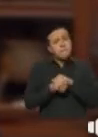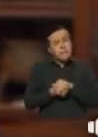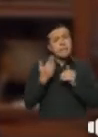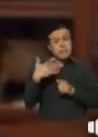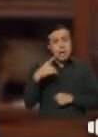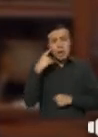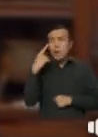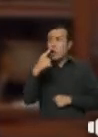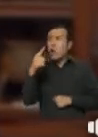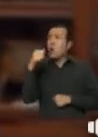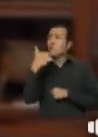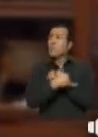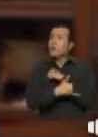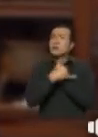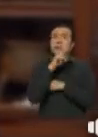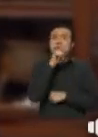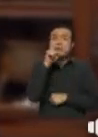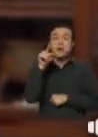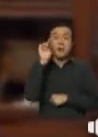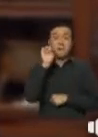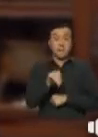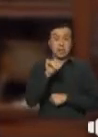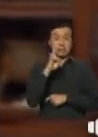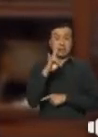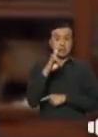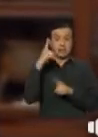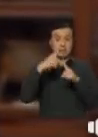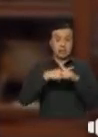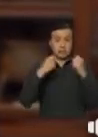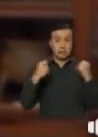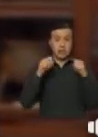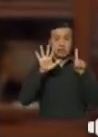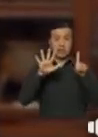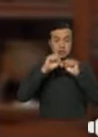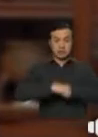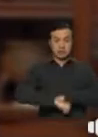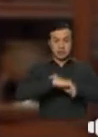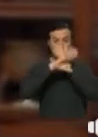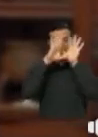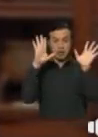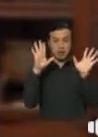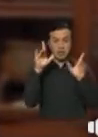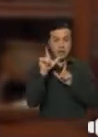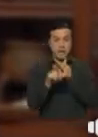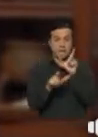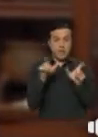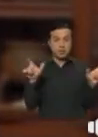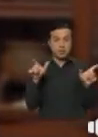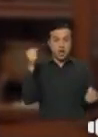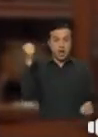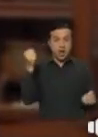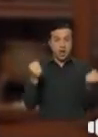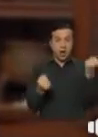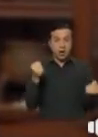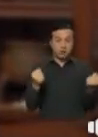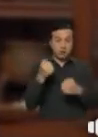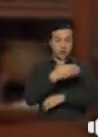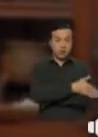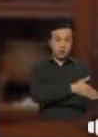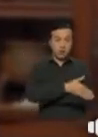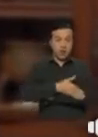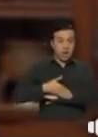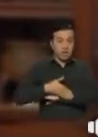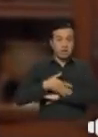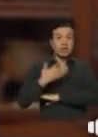países. Por ello, a partir del martes 17 de marzo, a las 6 de la mañana, la circulación de personas y vehículos en las vías públicas